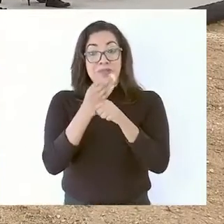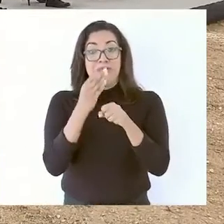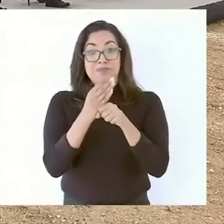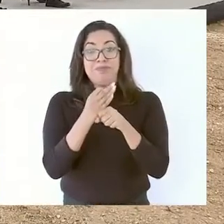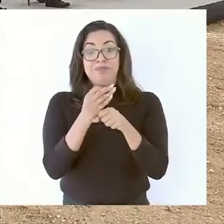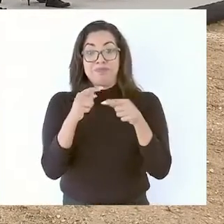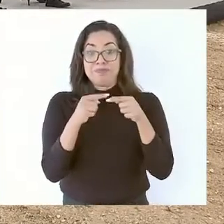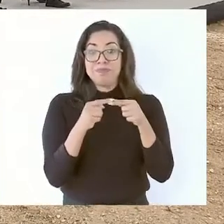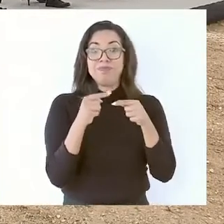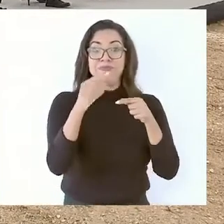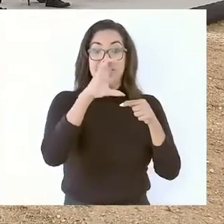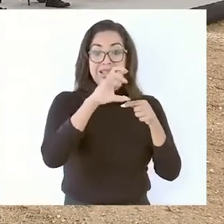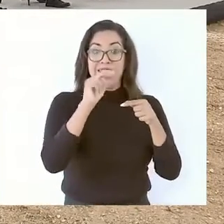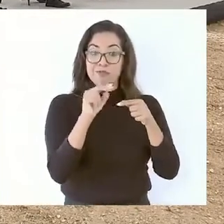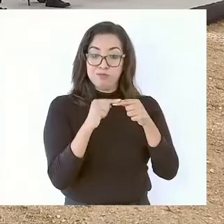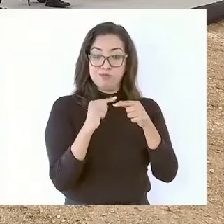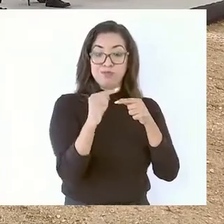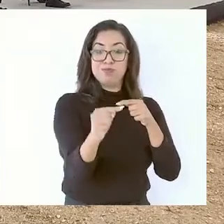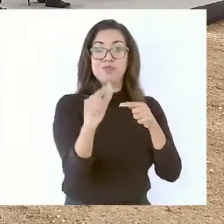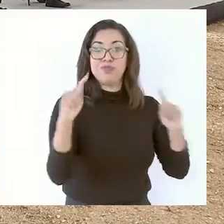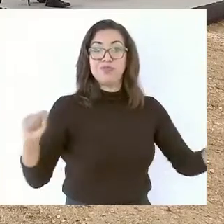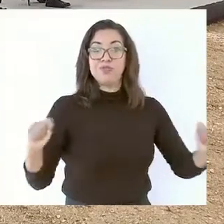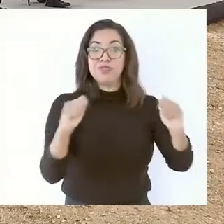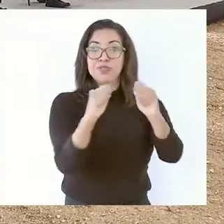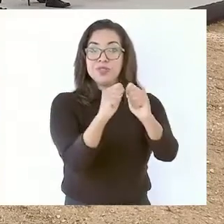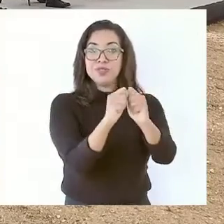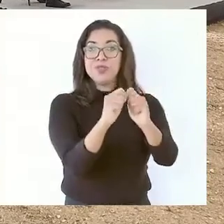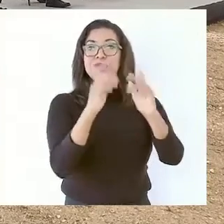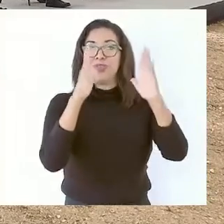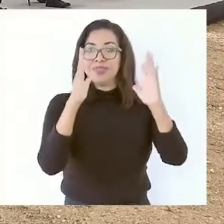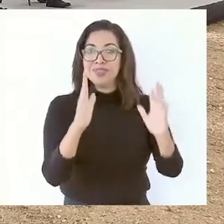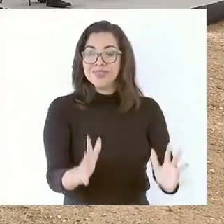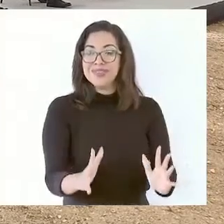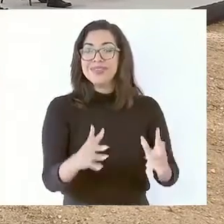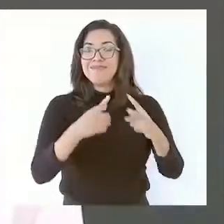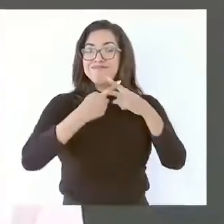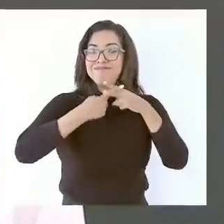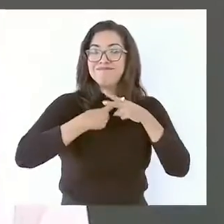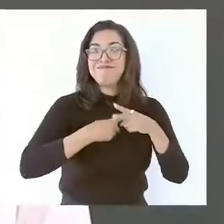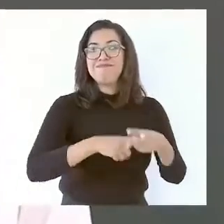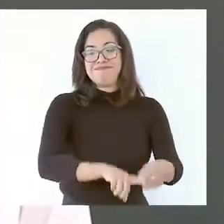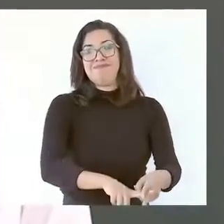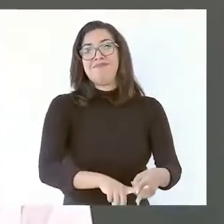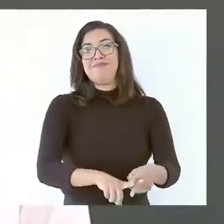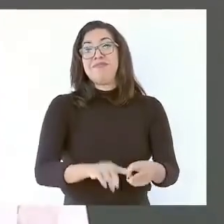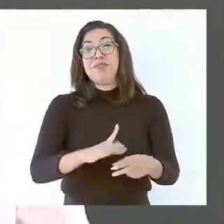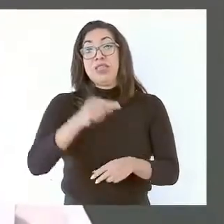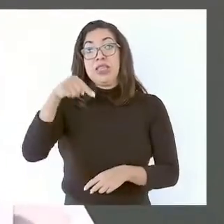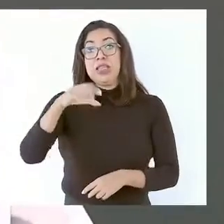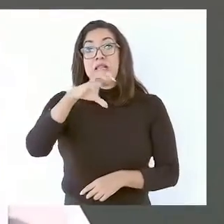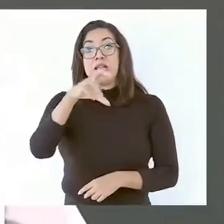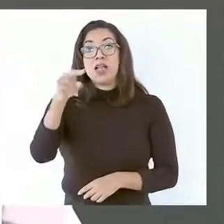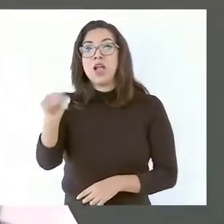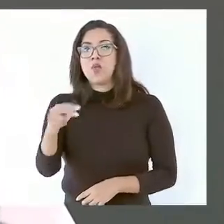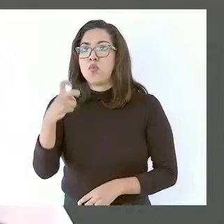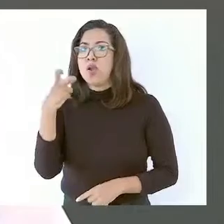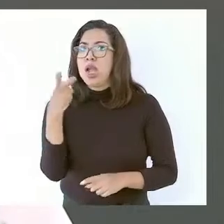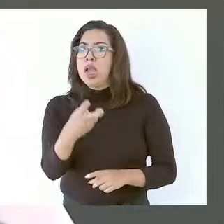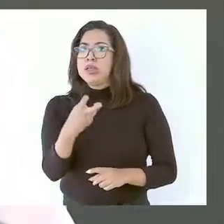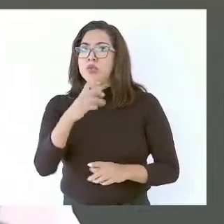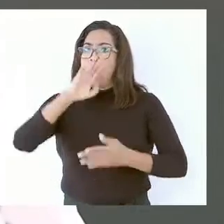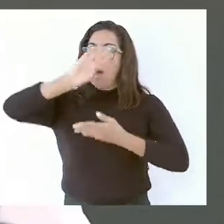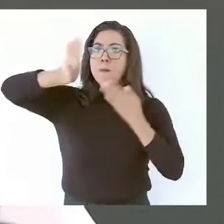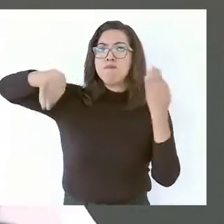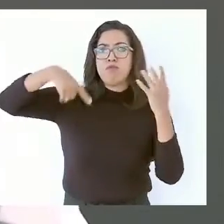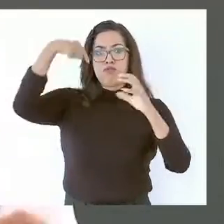Tulum, cuya importancia es estratégica, porque Cancún es una potencia internacional turística